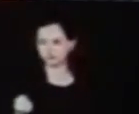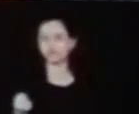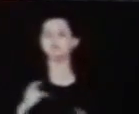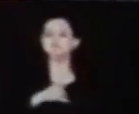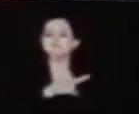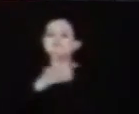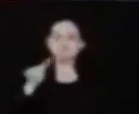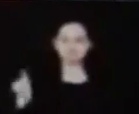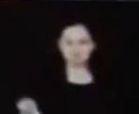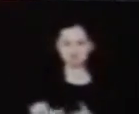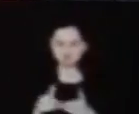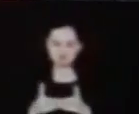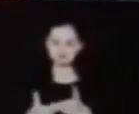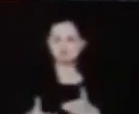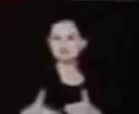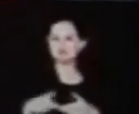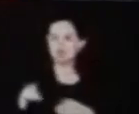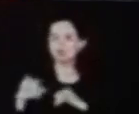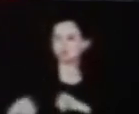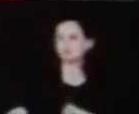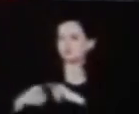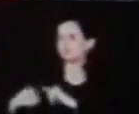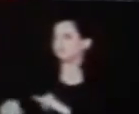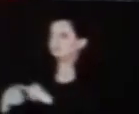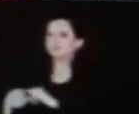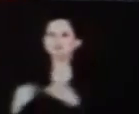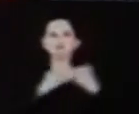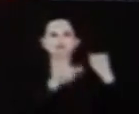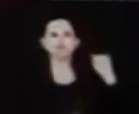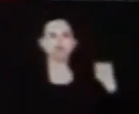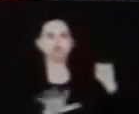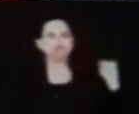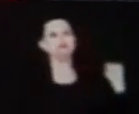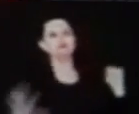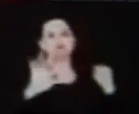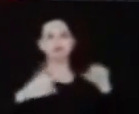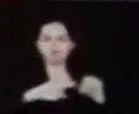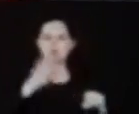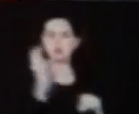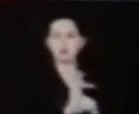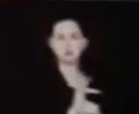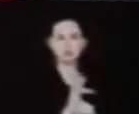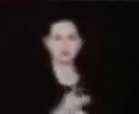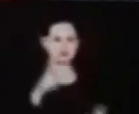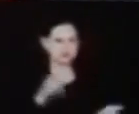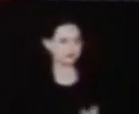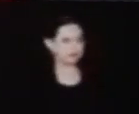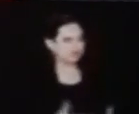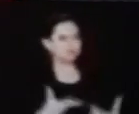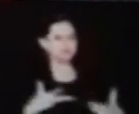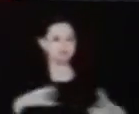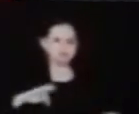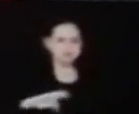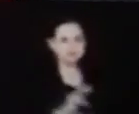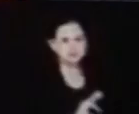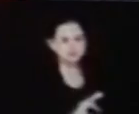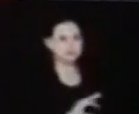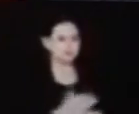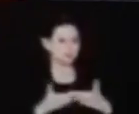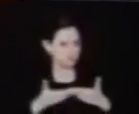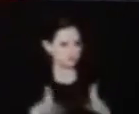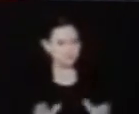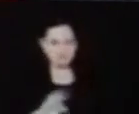instituciones fundamentales para garantizar la seguridad nacional, la seguridad interior y la seguridad